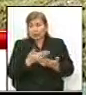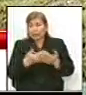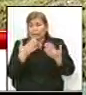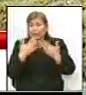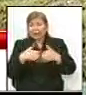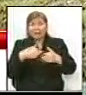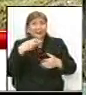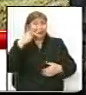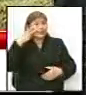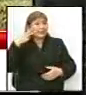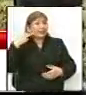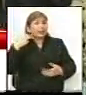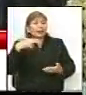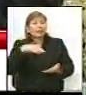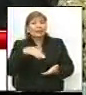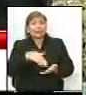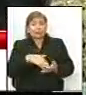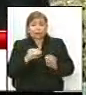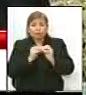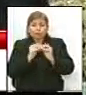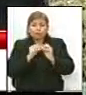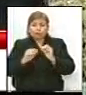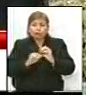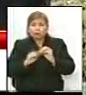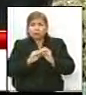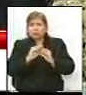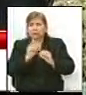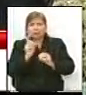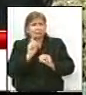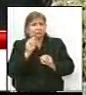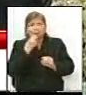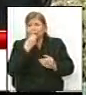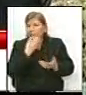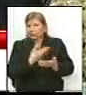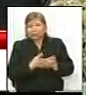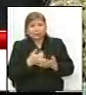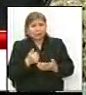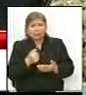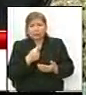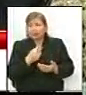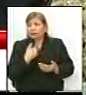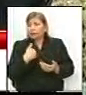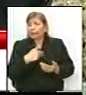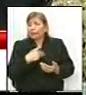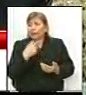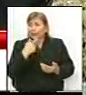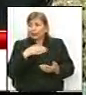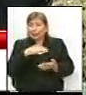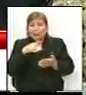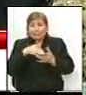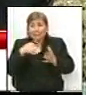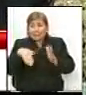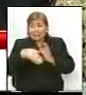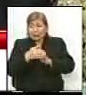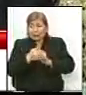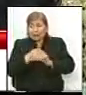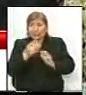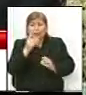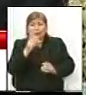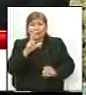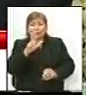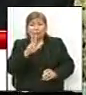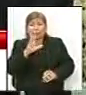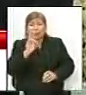Selva Central, que está haciendo mantenimiento. No está haciendo como debe ser, a pesar que en medio de ello hay